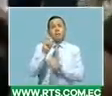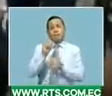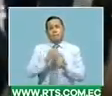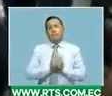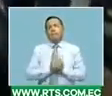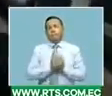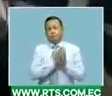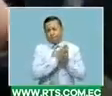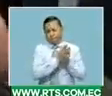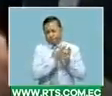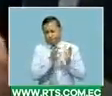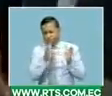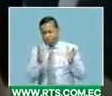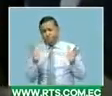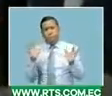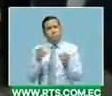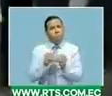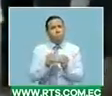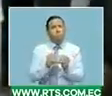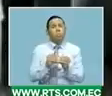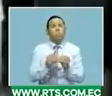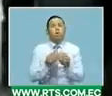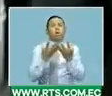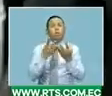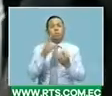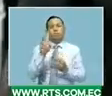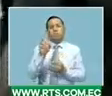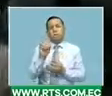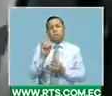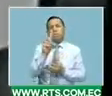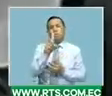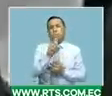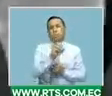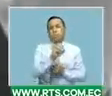¡Le hizo lo que quiso! ¡Lo mató!